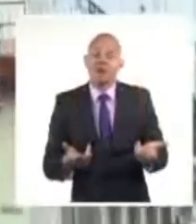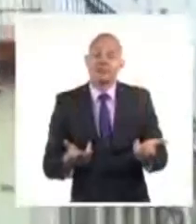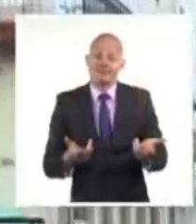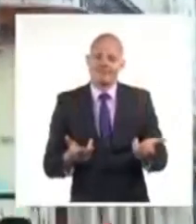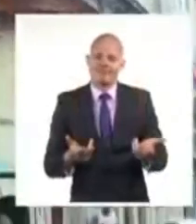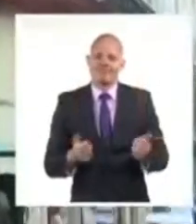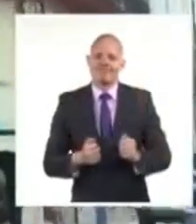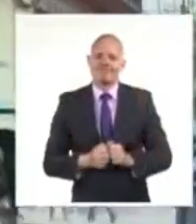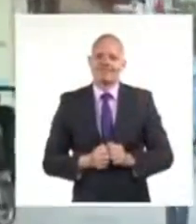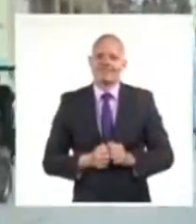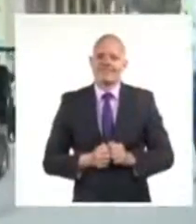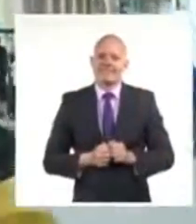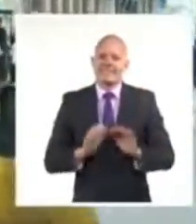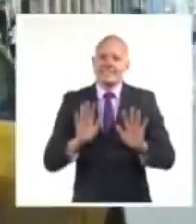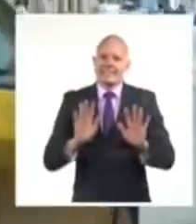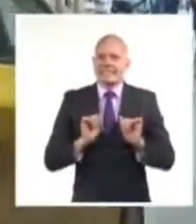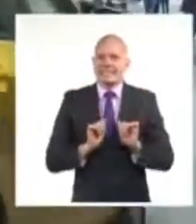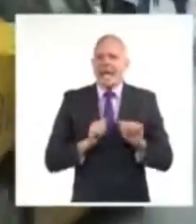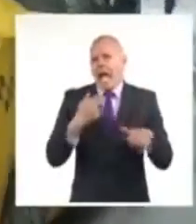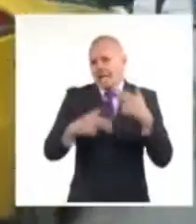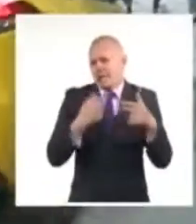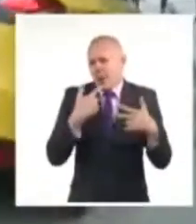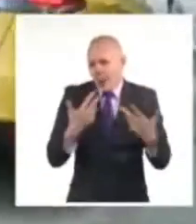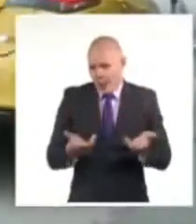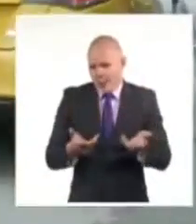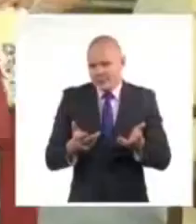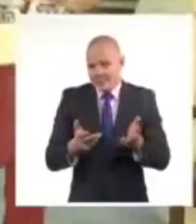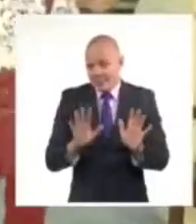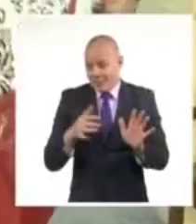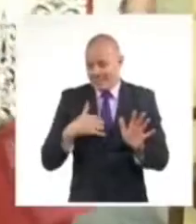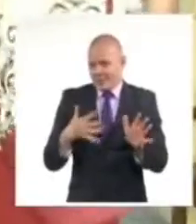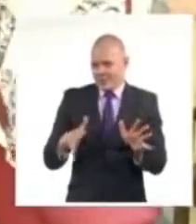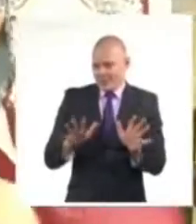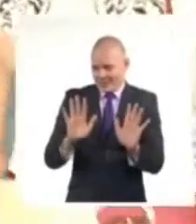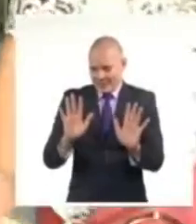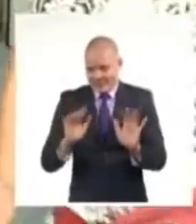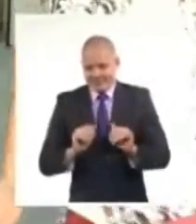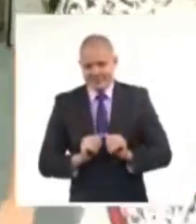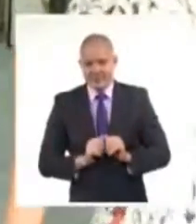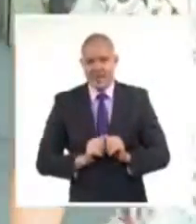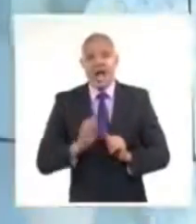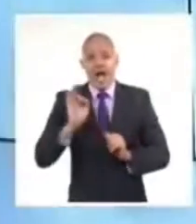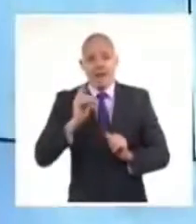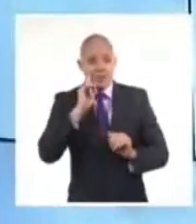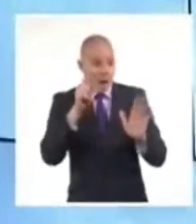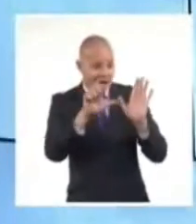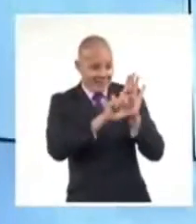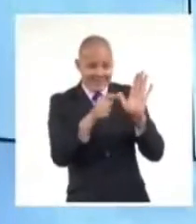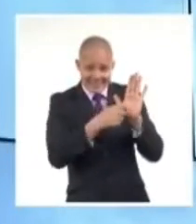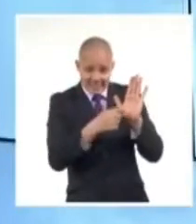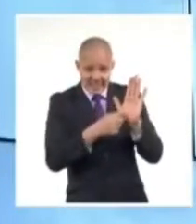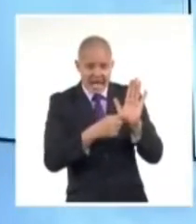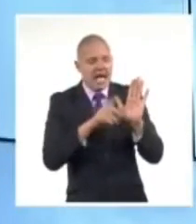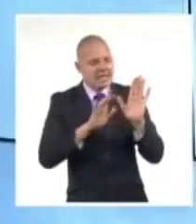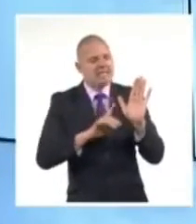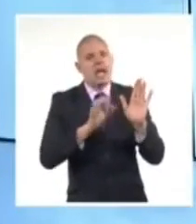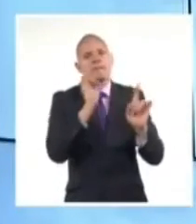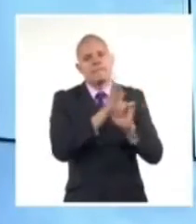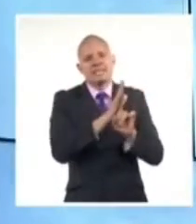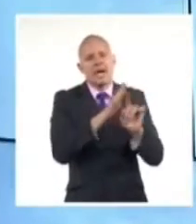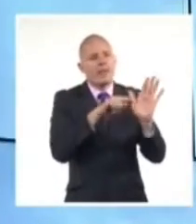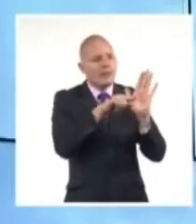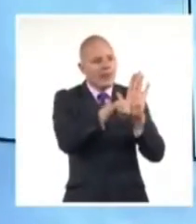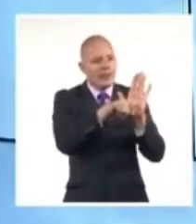derechos. ¿Cómo podíamos hacerlo? Pues desarrollando las normas que llevaban implícito todos estos derechos. Evidentemente, desde la